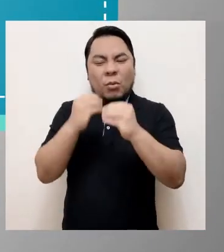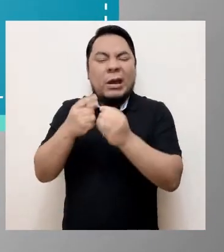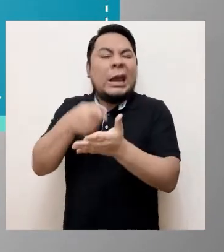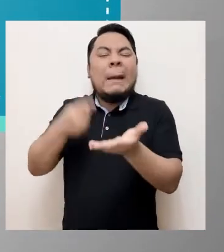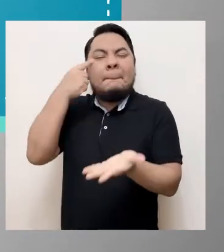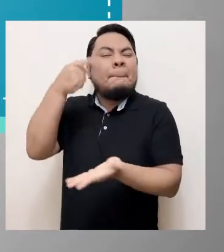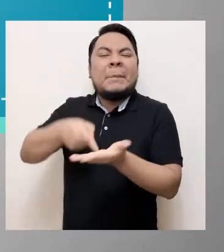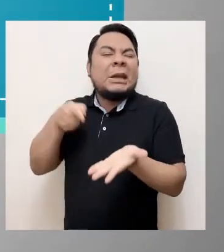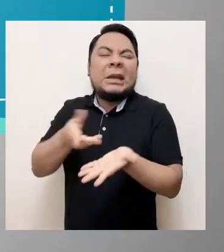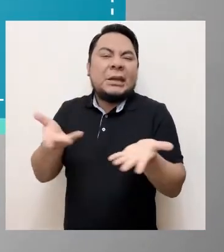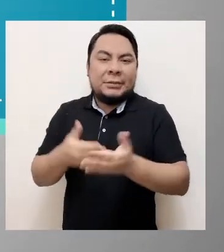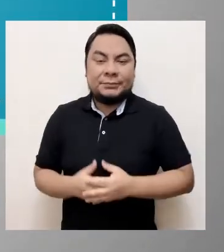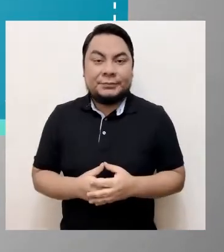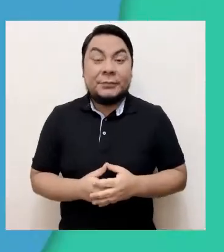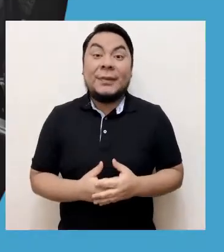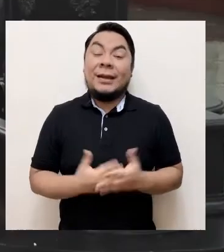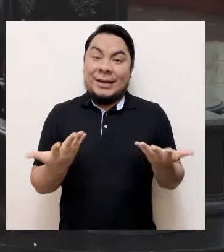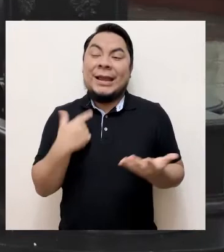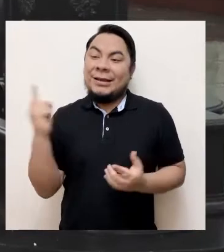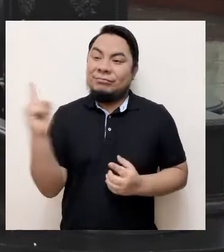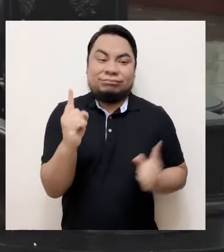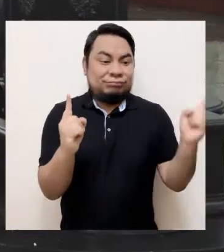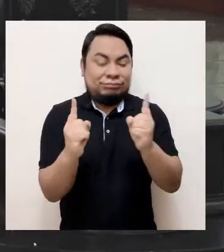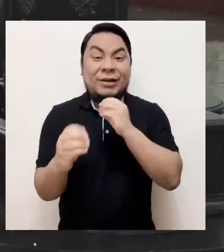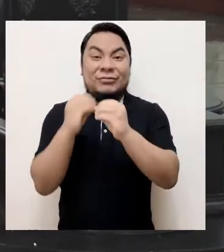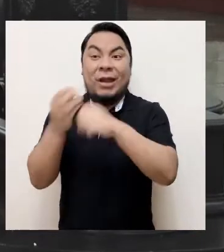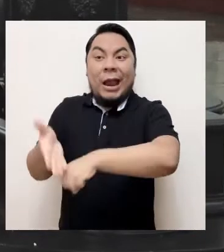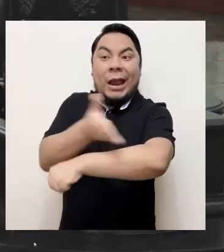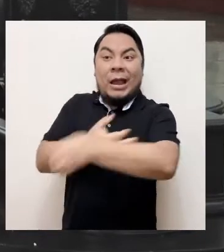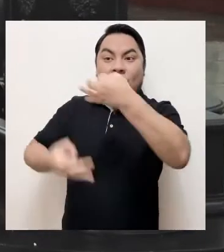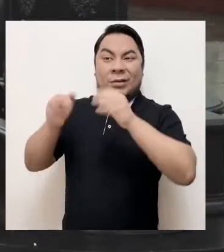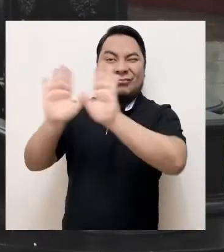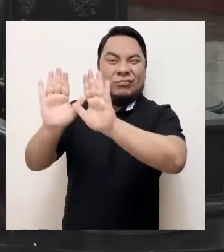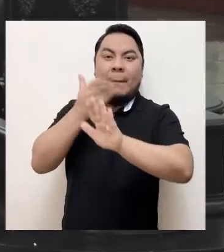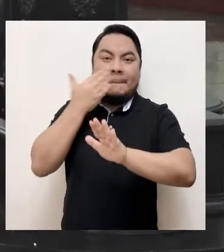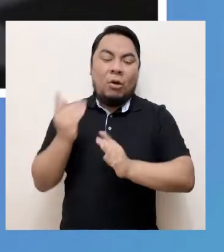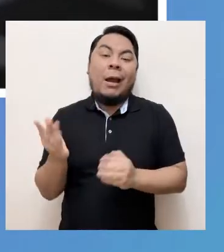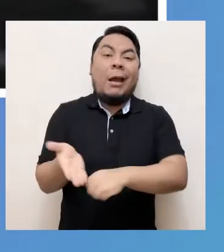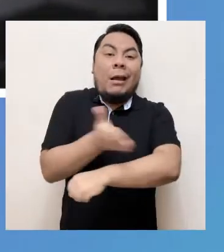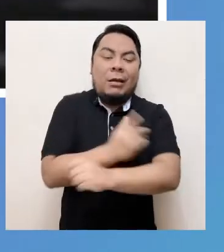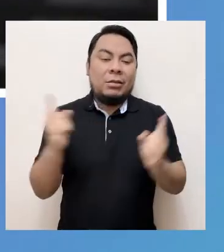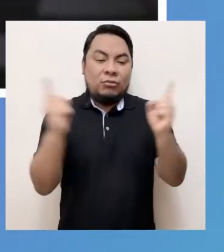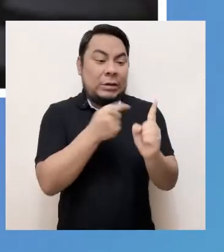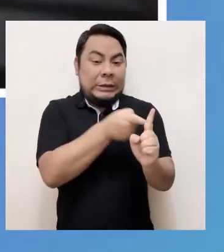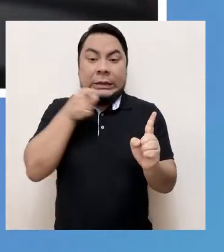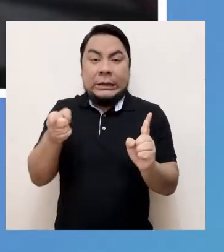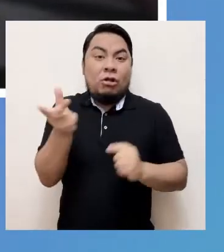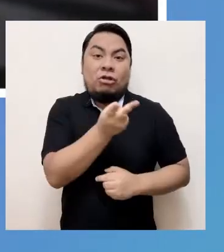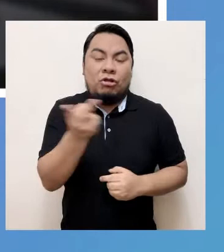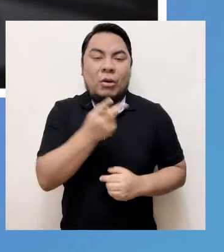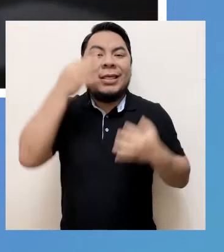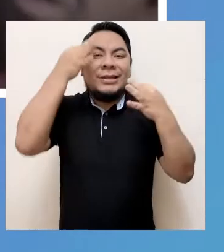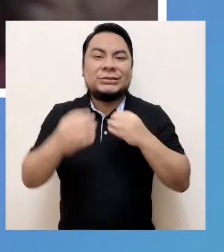conciliación extrajudicial? Con la conciliación extrajudicial se consigue que sean las partes las que decidan la solución de